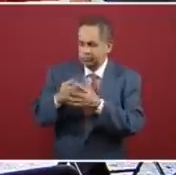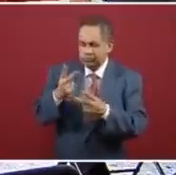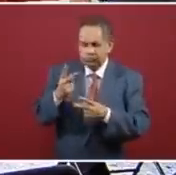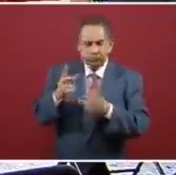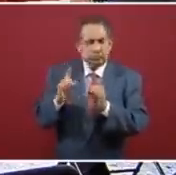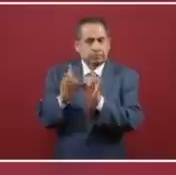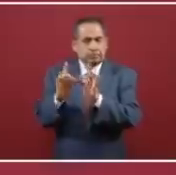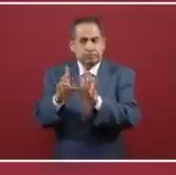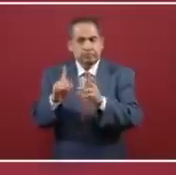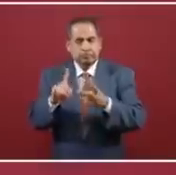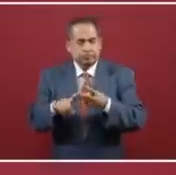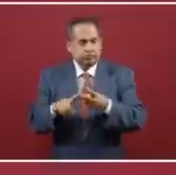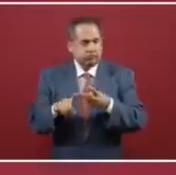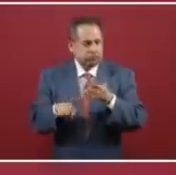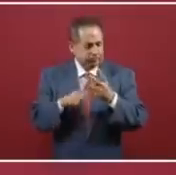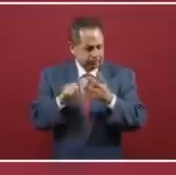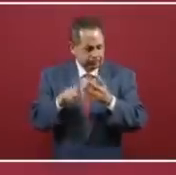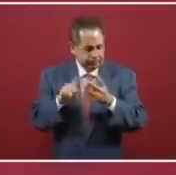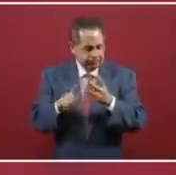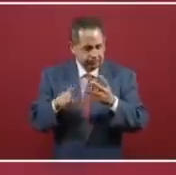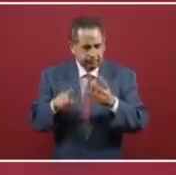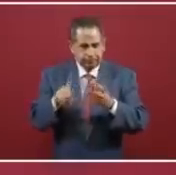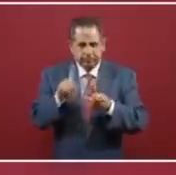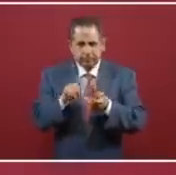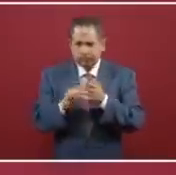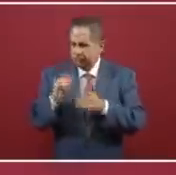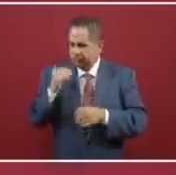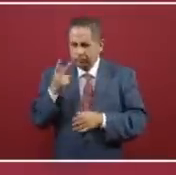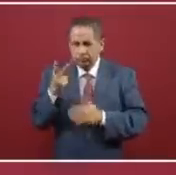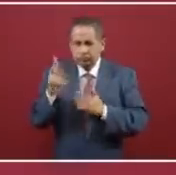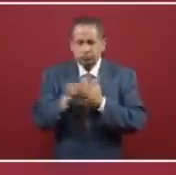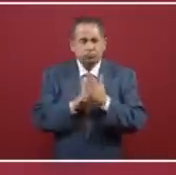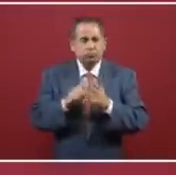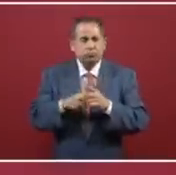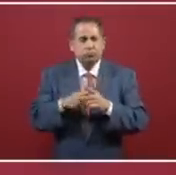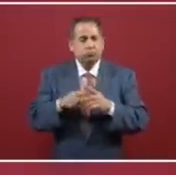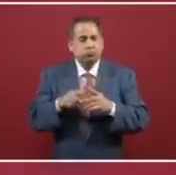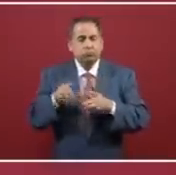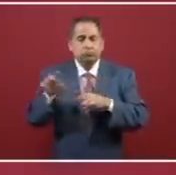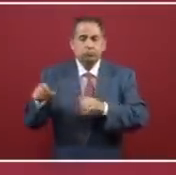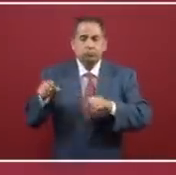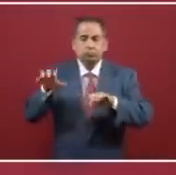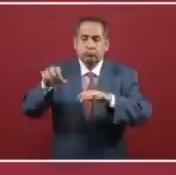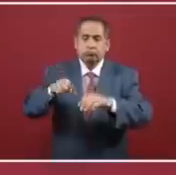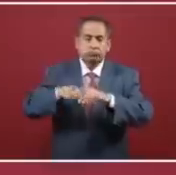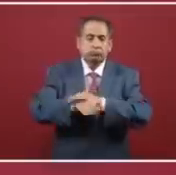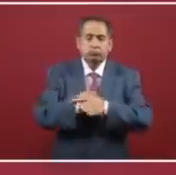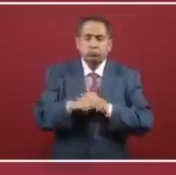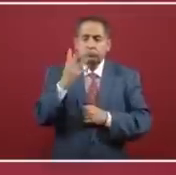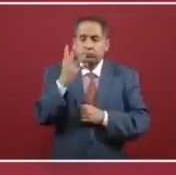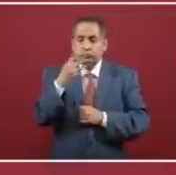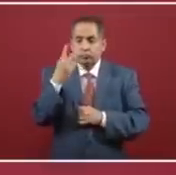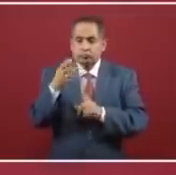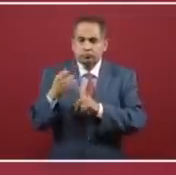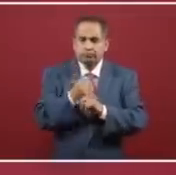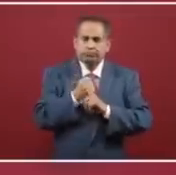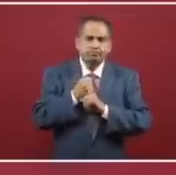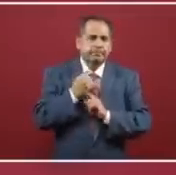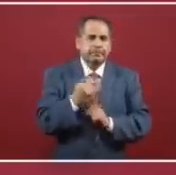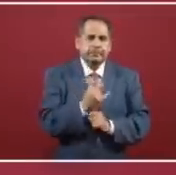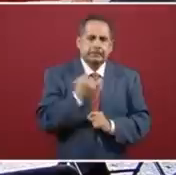tenido dos incidentes ese y un verificador hace dos meses que me lo llevaron a pasear cuatro horas